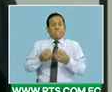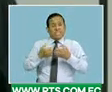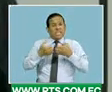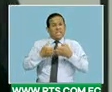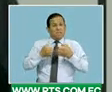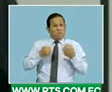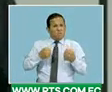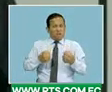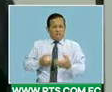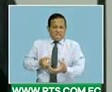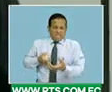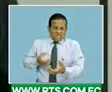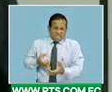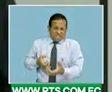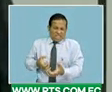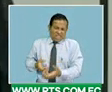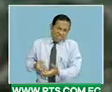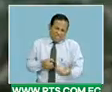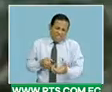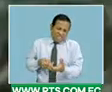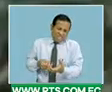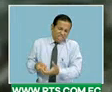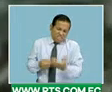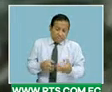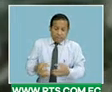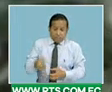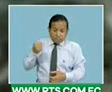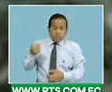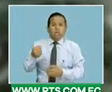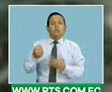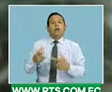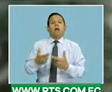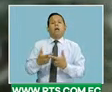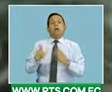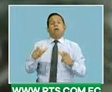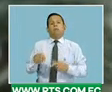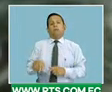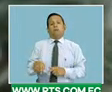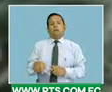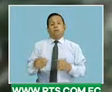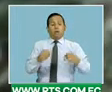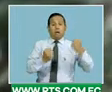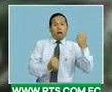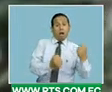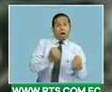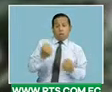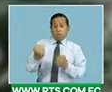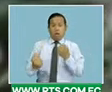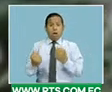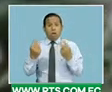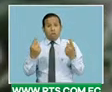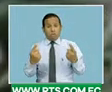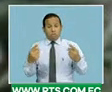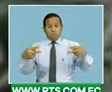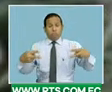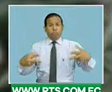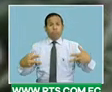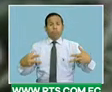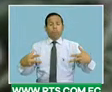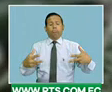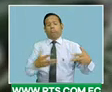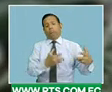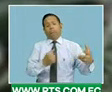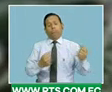poder lograr su liberación. Los vehículos involucrados fueron trasladados a Quevedo mientras la OIAT determinará